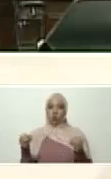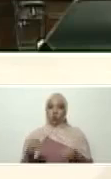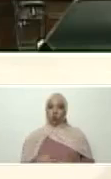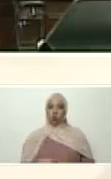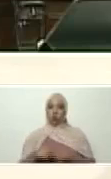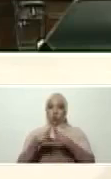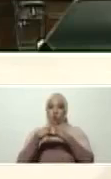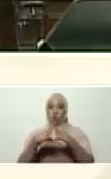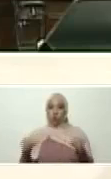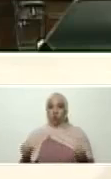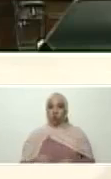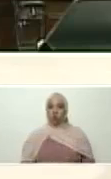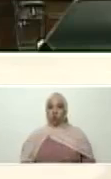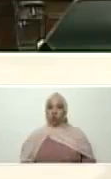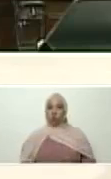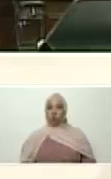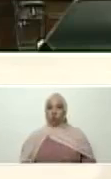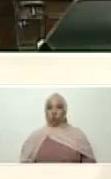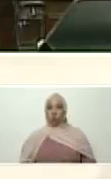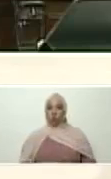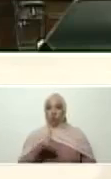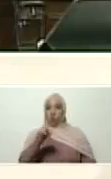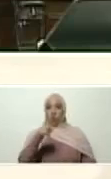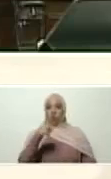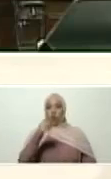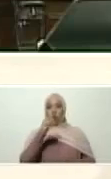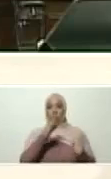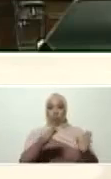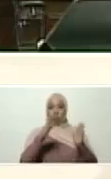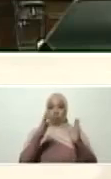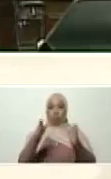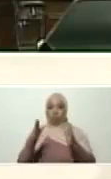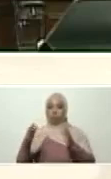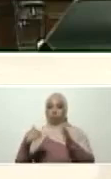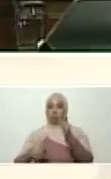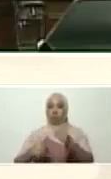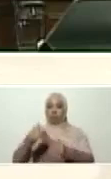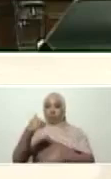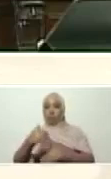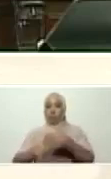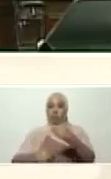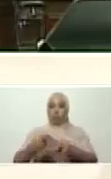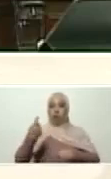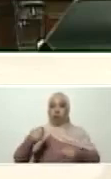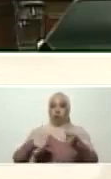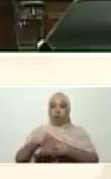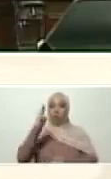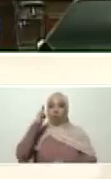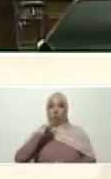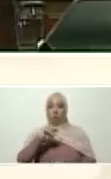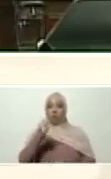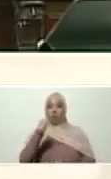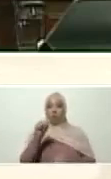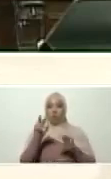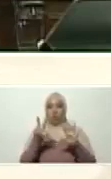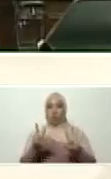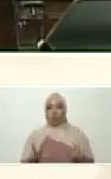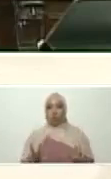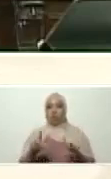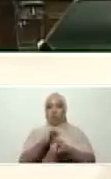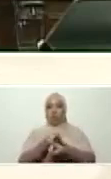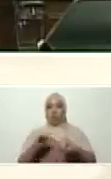Todas. Una por una. Motor por motor. Agenda económica bolivariana, 18 motores